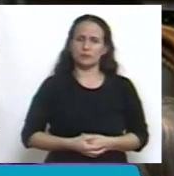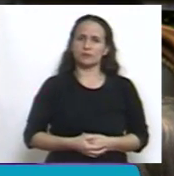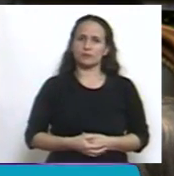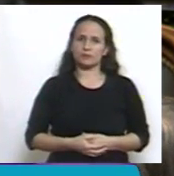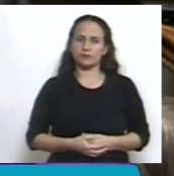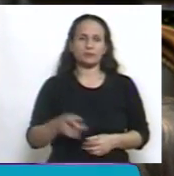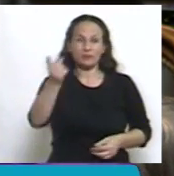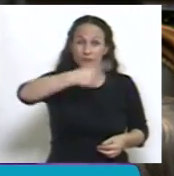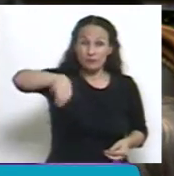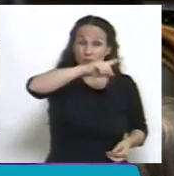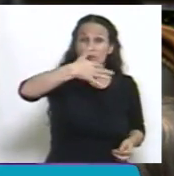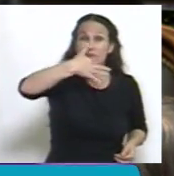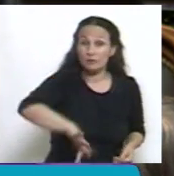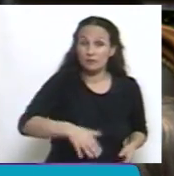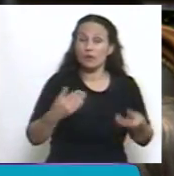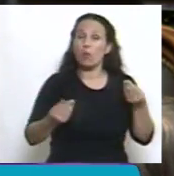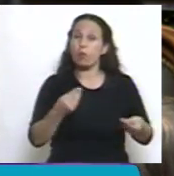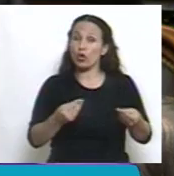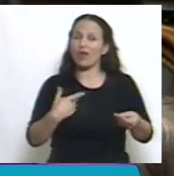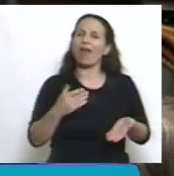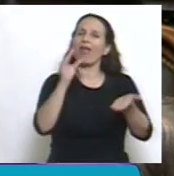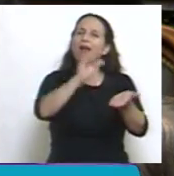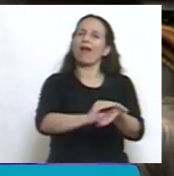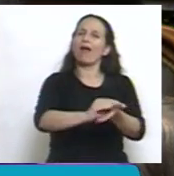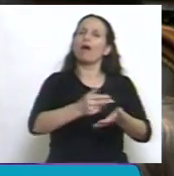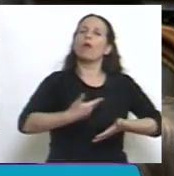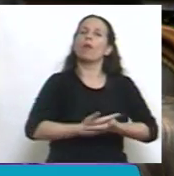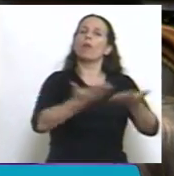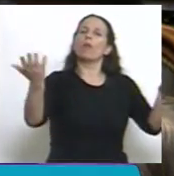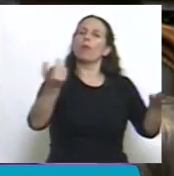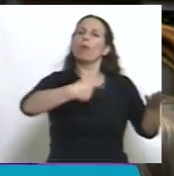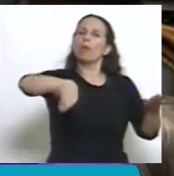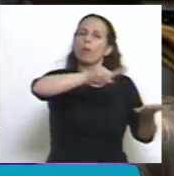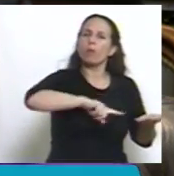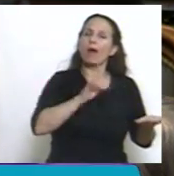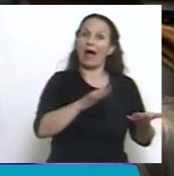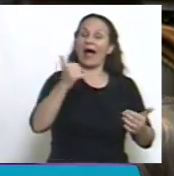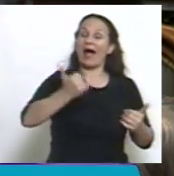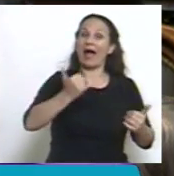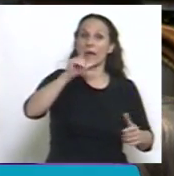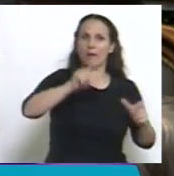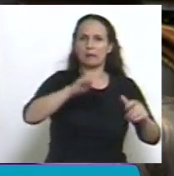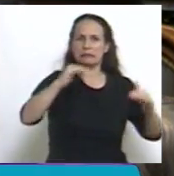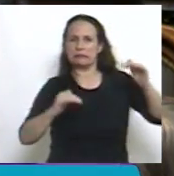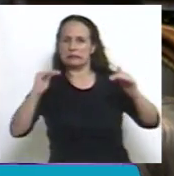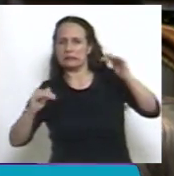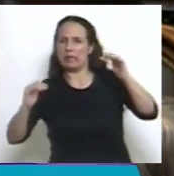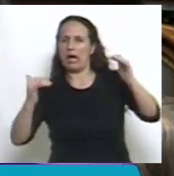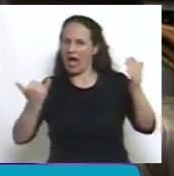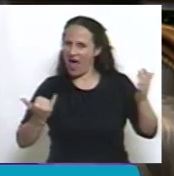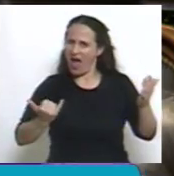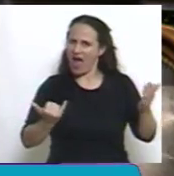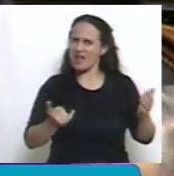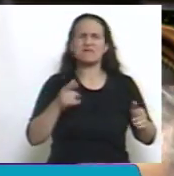Para entender por qué la inversión pública no ha frenado y revertido las grandes desigualdades de la Argentina y casi